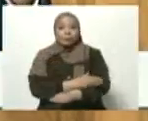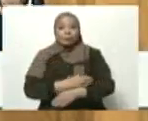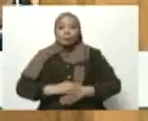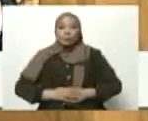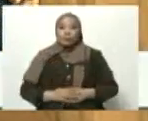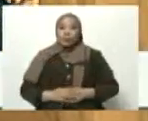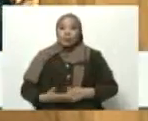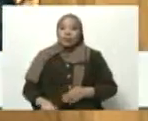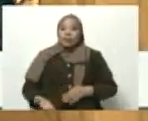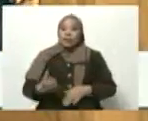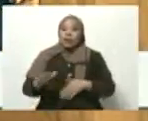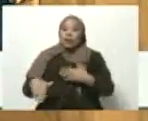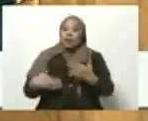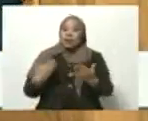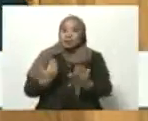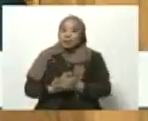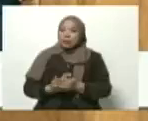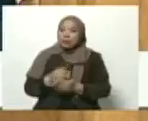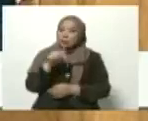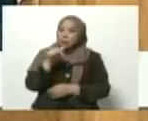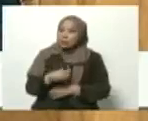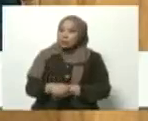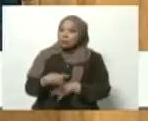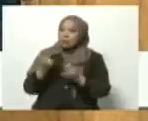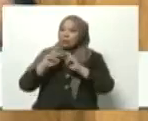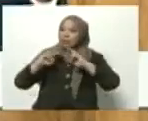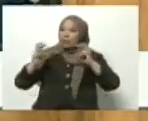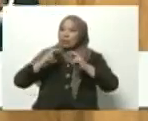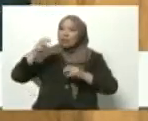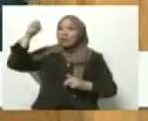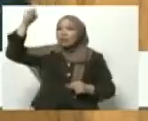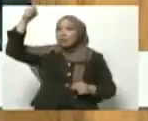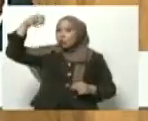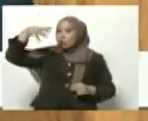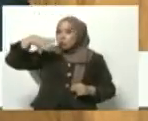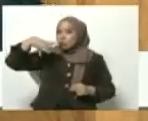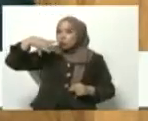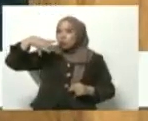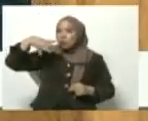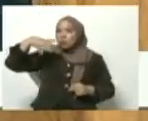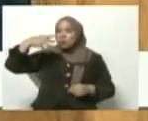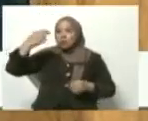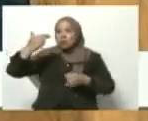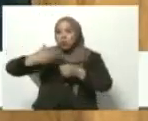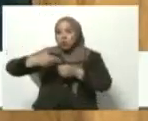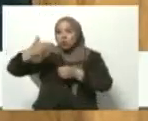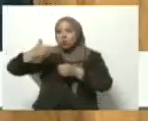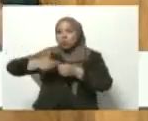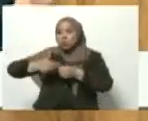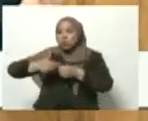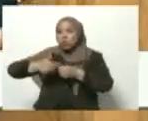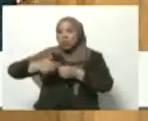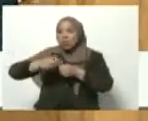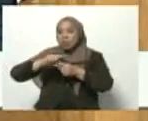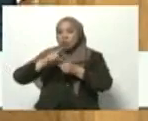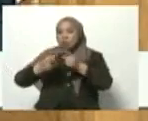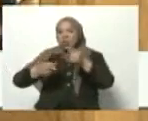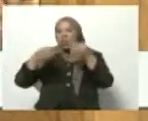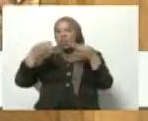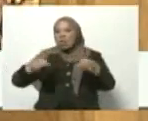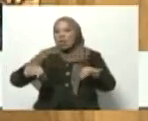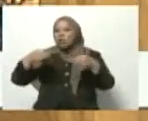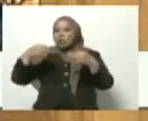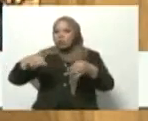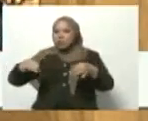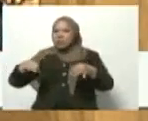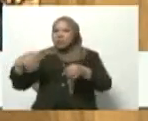Hasta hace pocos años, con este tema del cambio climático, se pensaba que los combustibles fósiles estaban en decadencia. Incluso